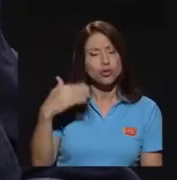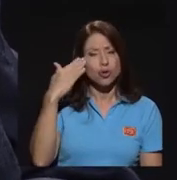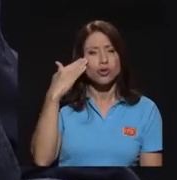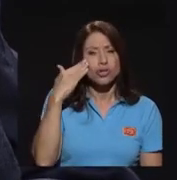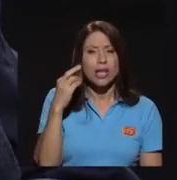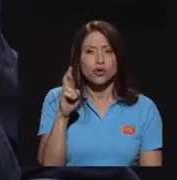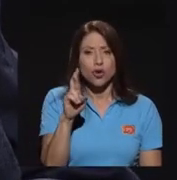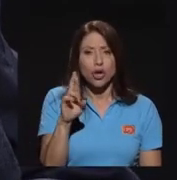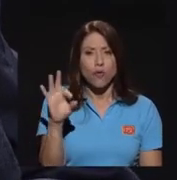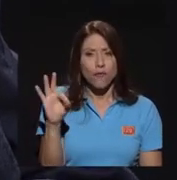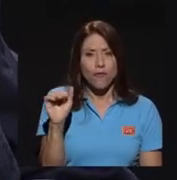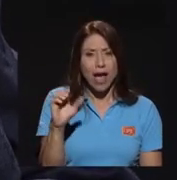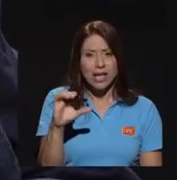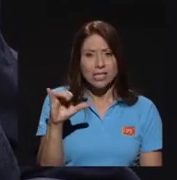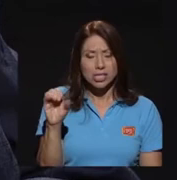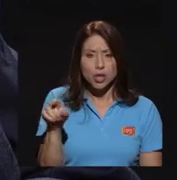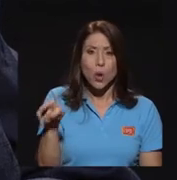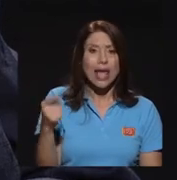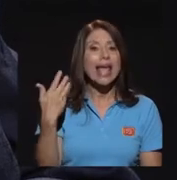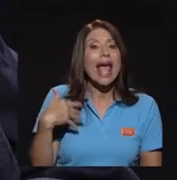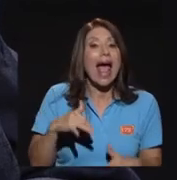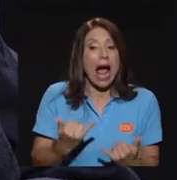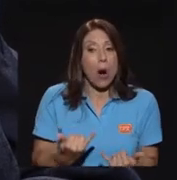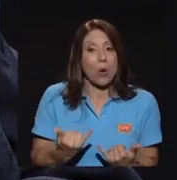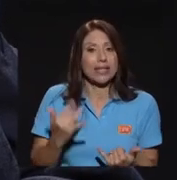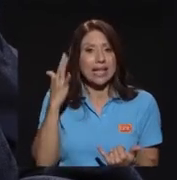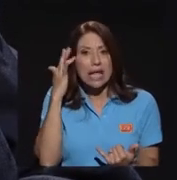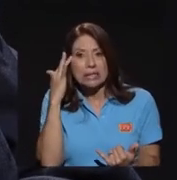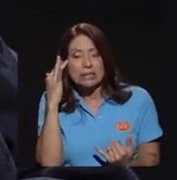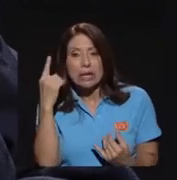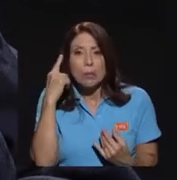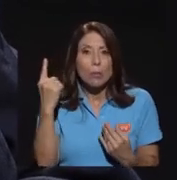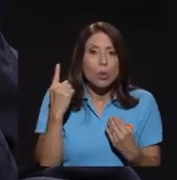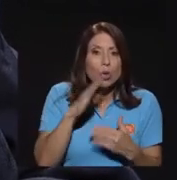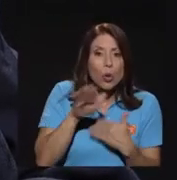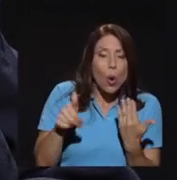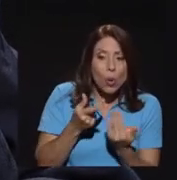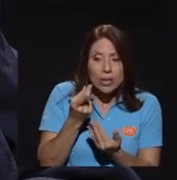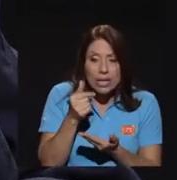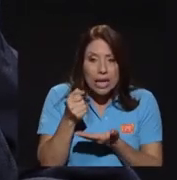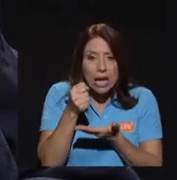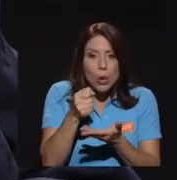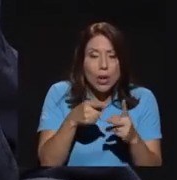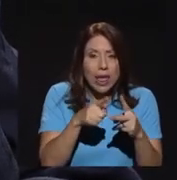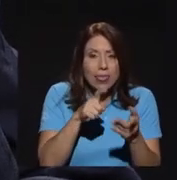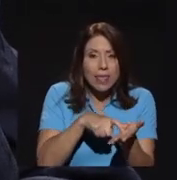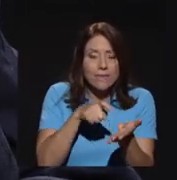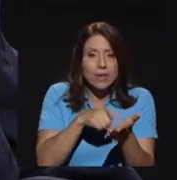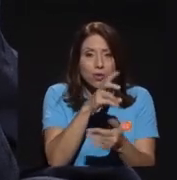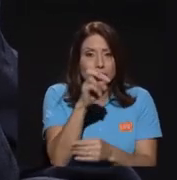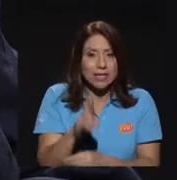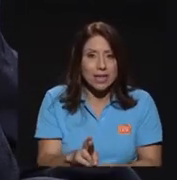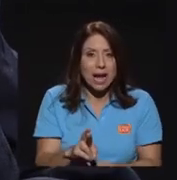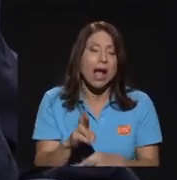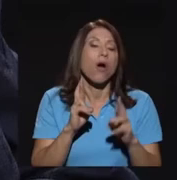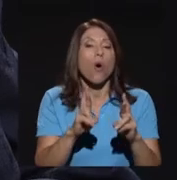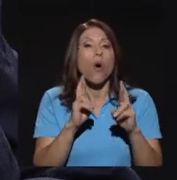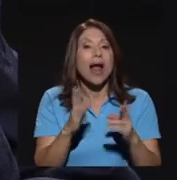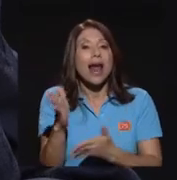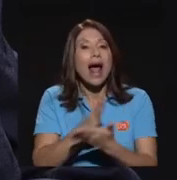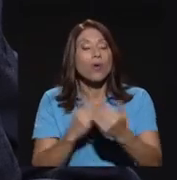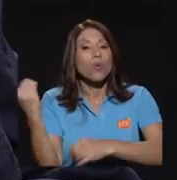sumamente preocupado por el monto de la deuda externa con esta lógica porque ojalá que algún día pudiéramos